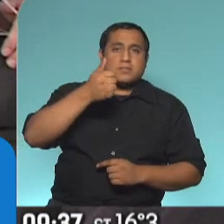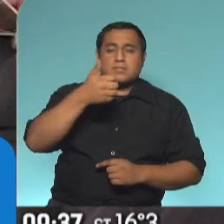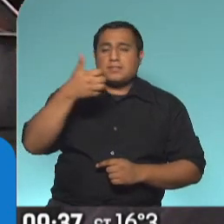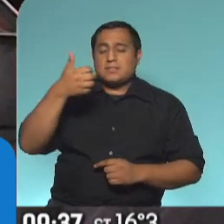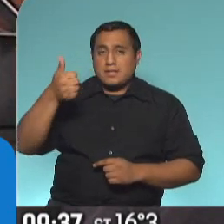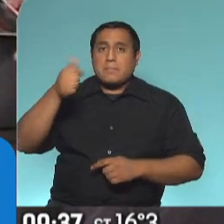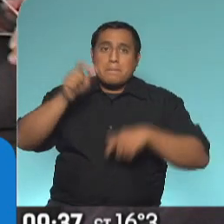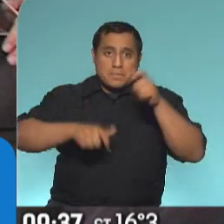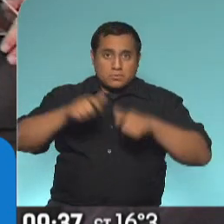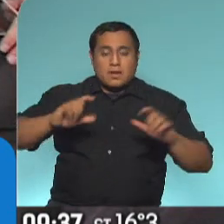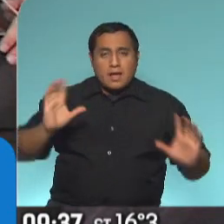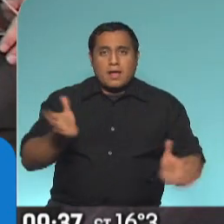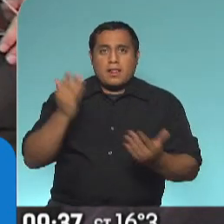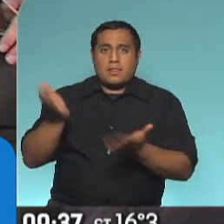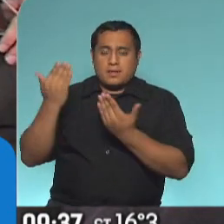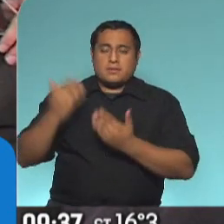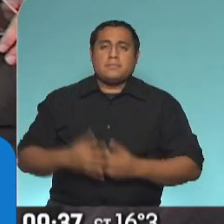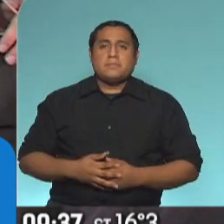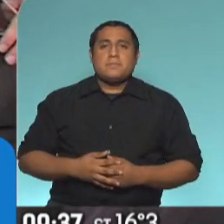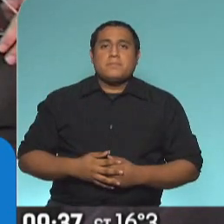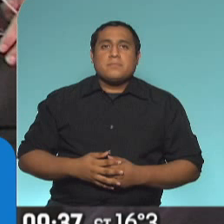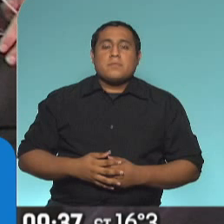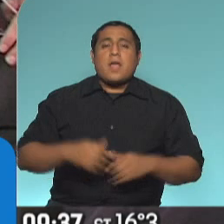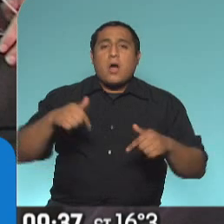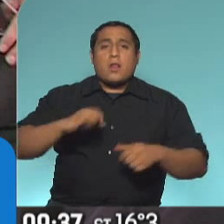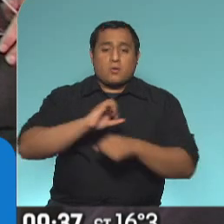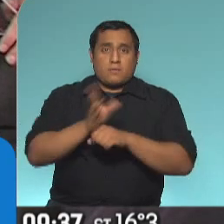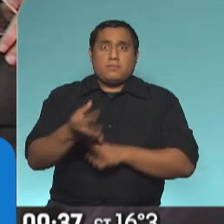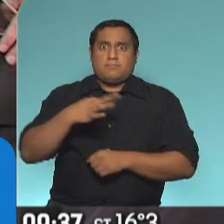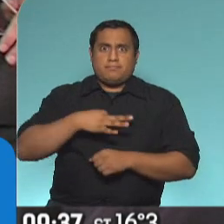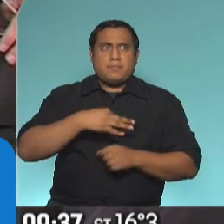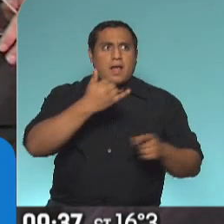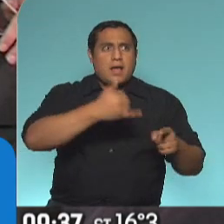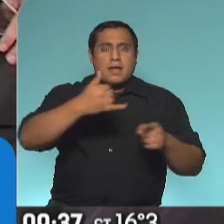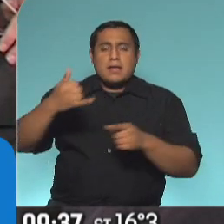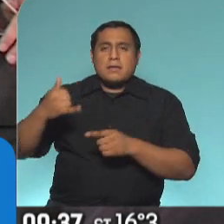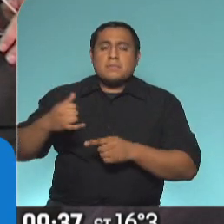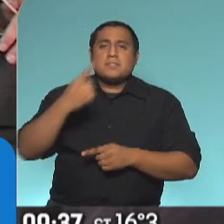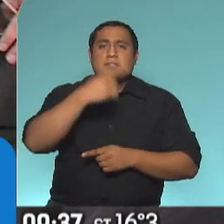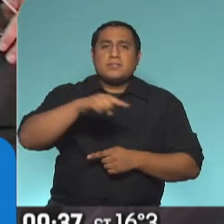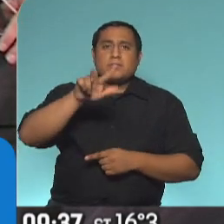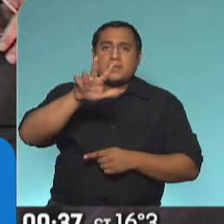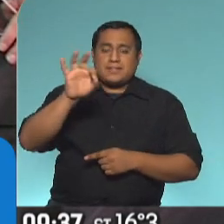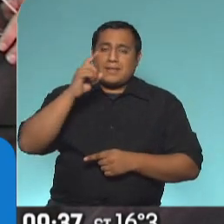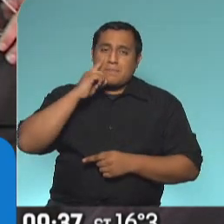6.966 personas fueron dadas de alta. Como casos activos actualmente se mantienen